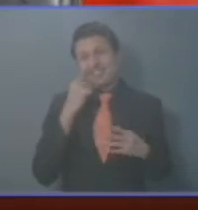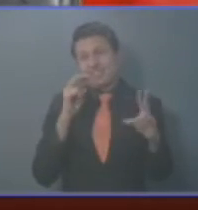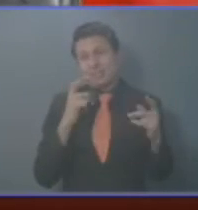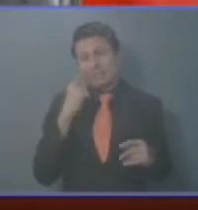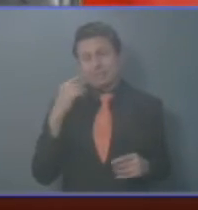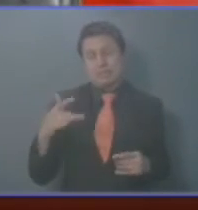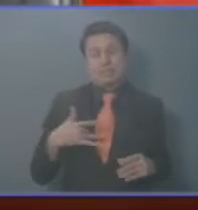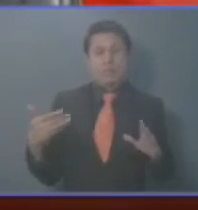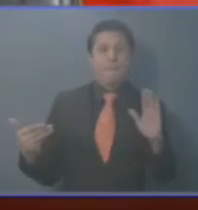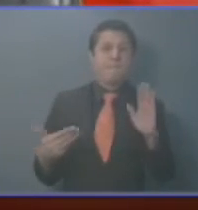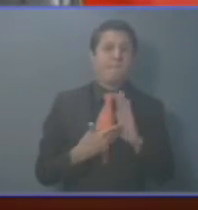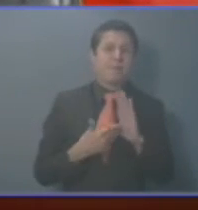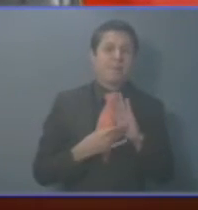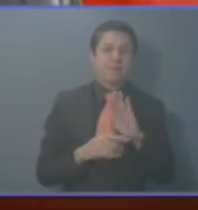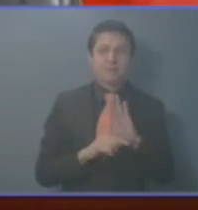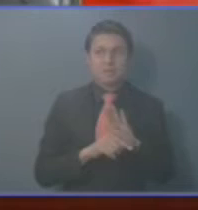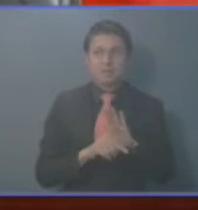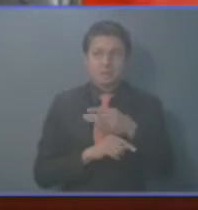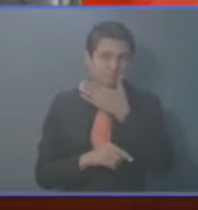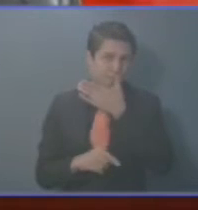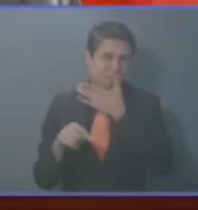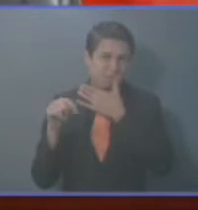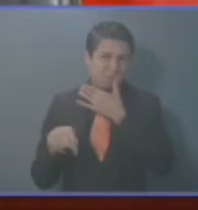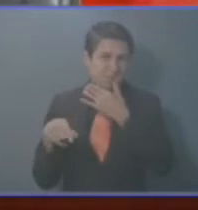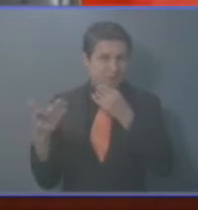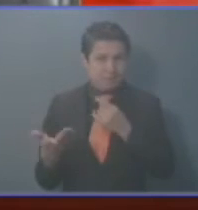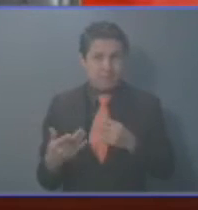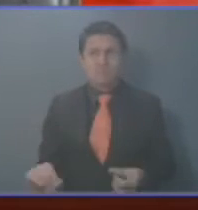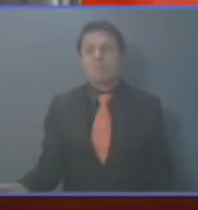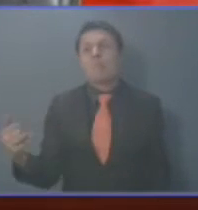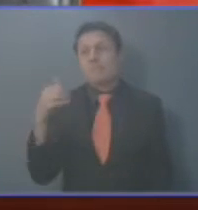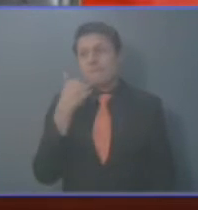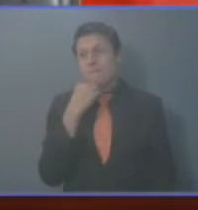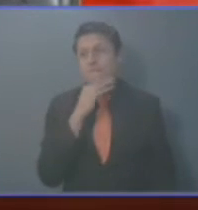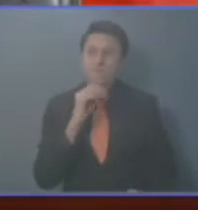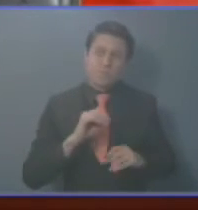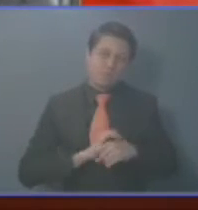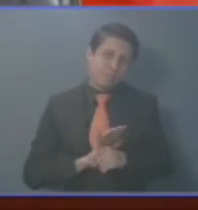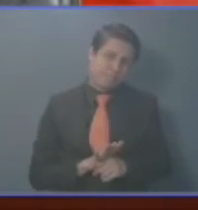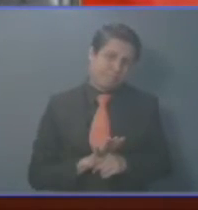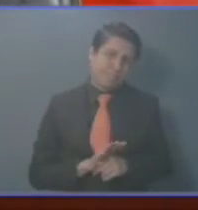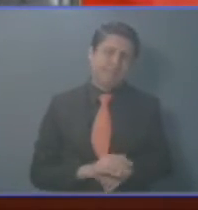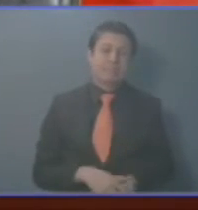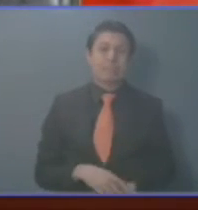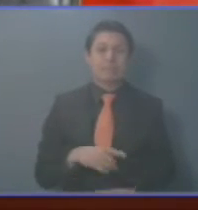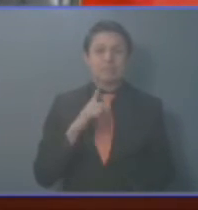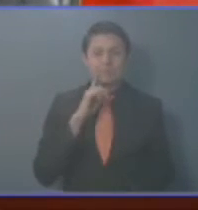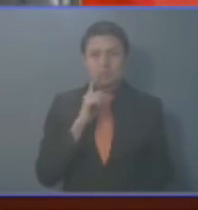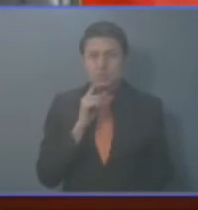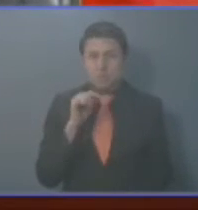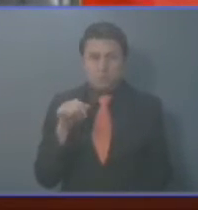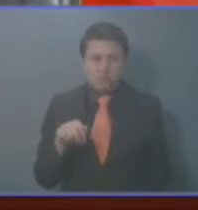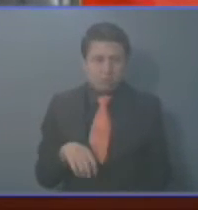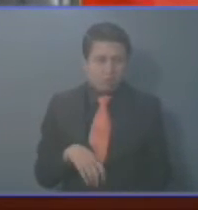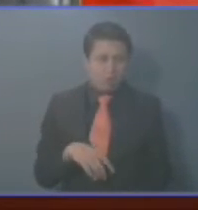una amenaza invisible como el virus que ocasionó la pandemia de coronavirus nos obliga a reconocer que es